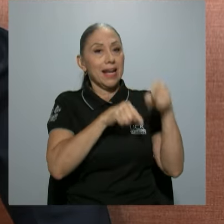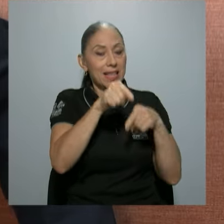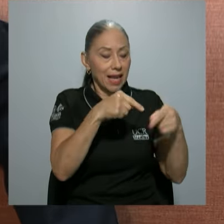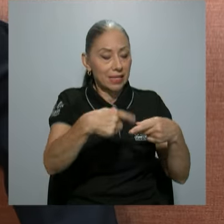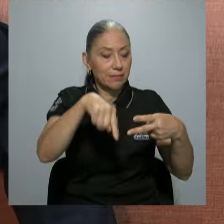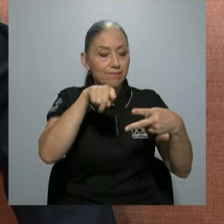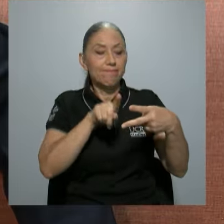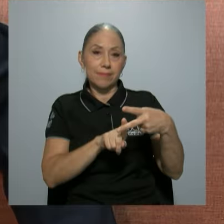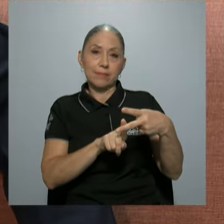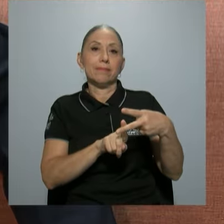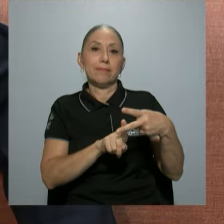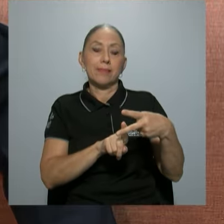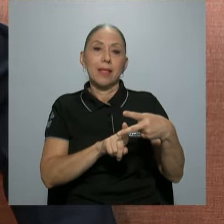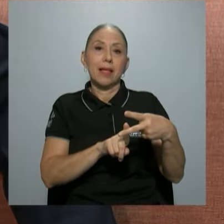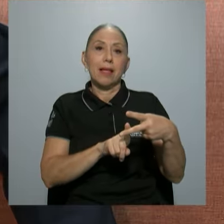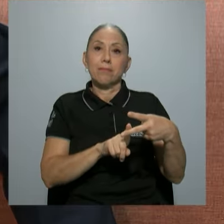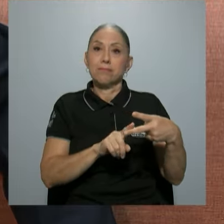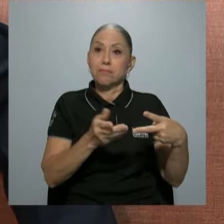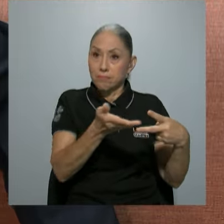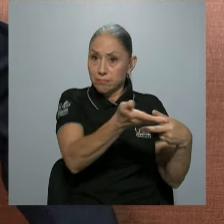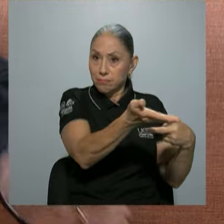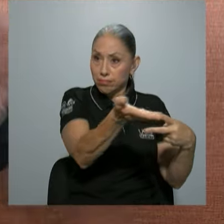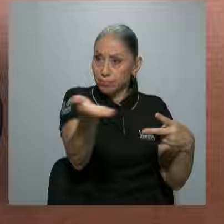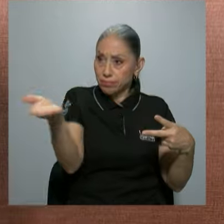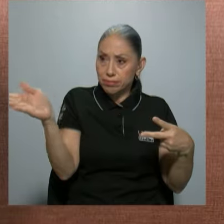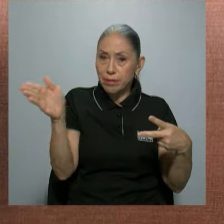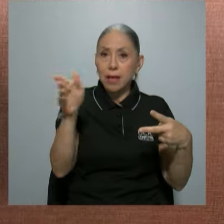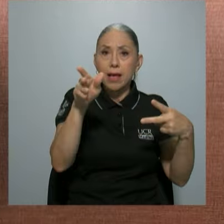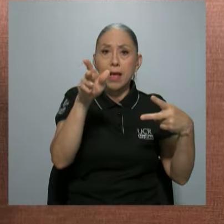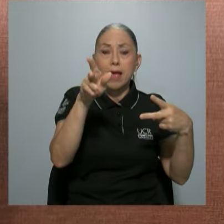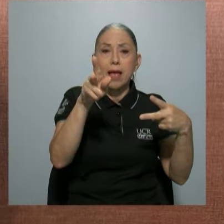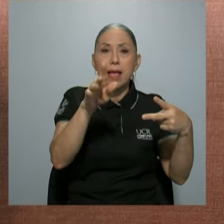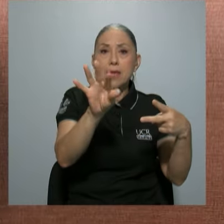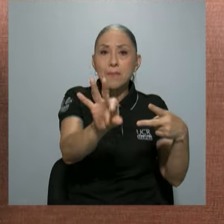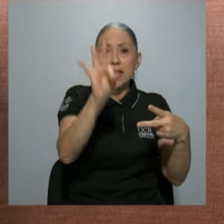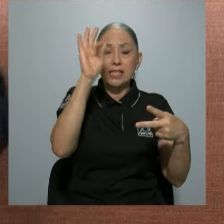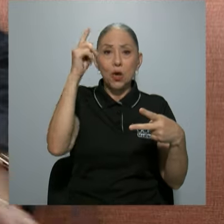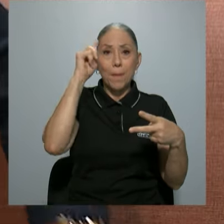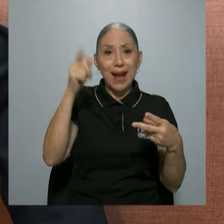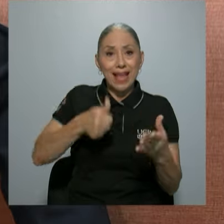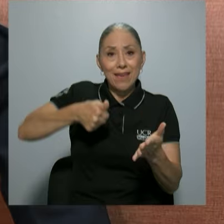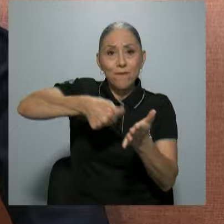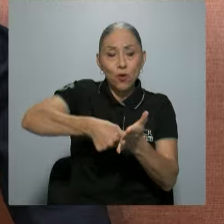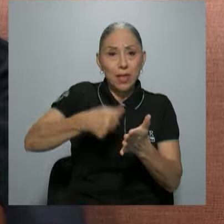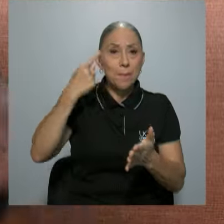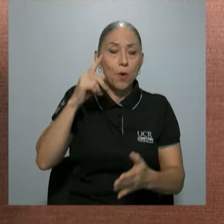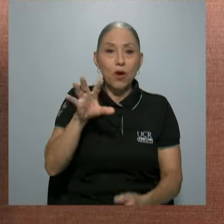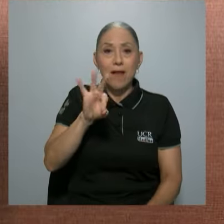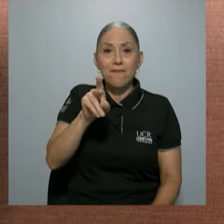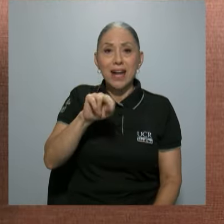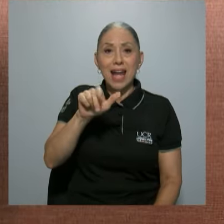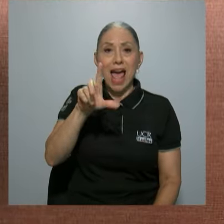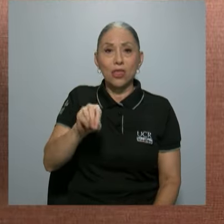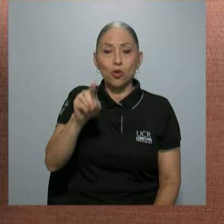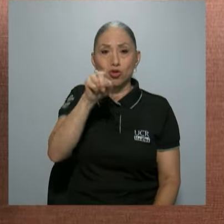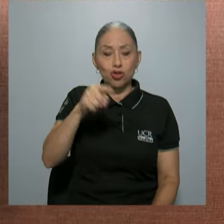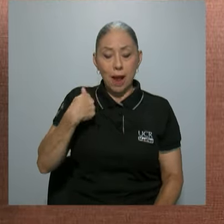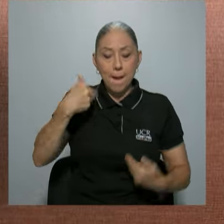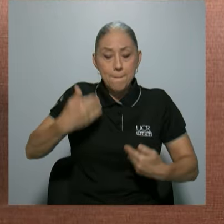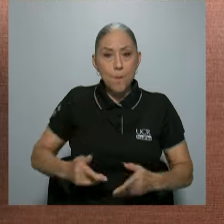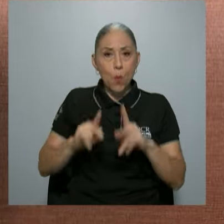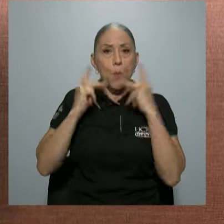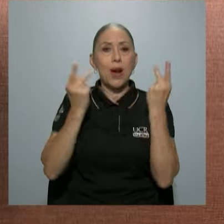la invitación al pueblo y a los electores para que voten por Fernando Zamora y por el partido Nueva Generación, es precisamente por